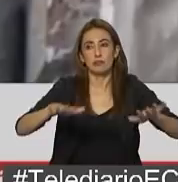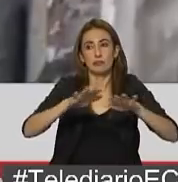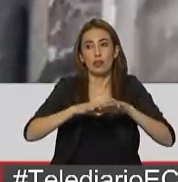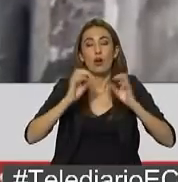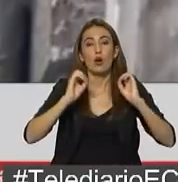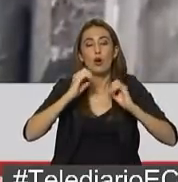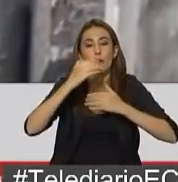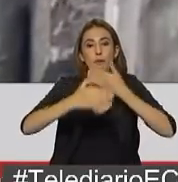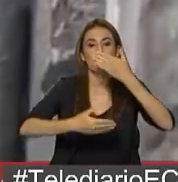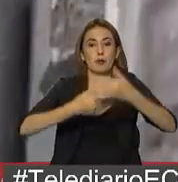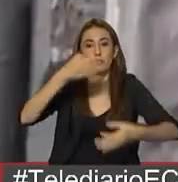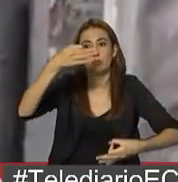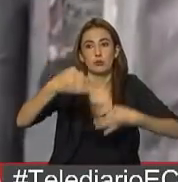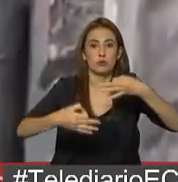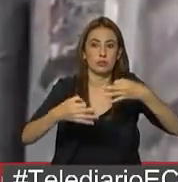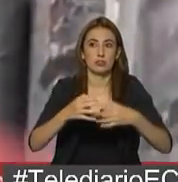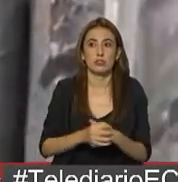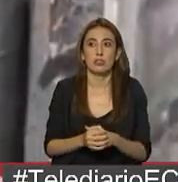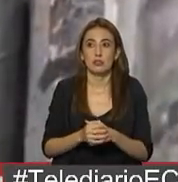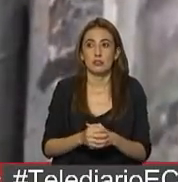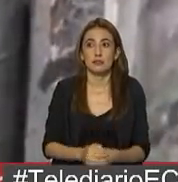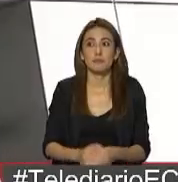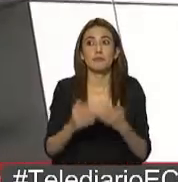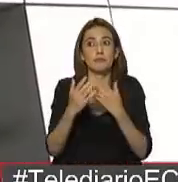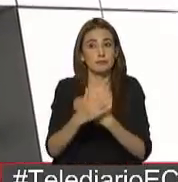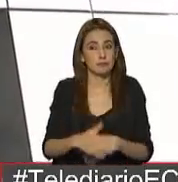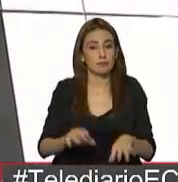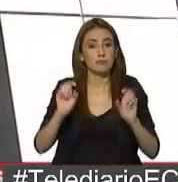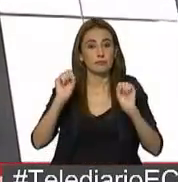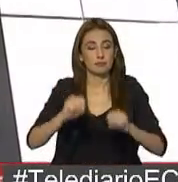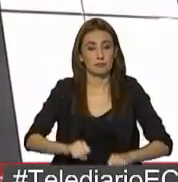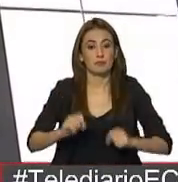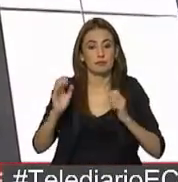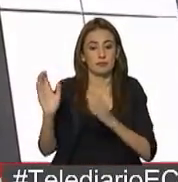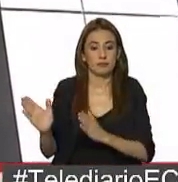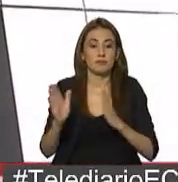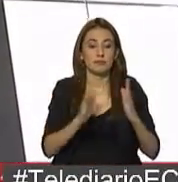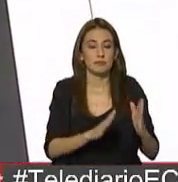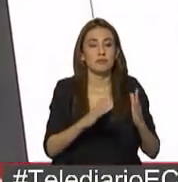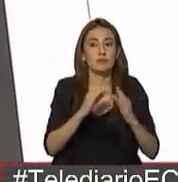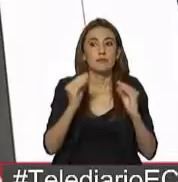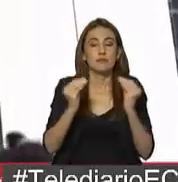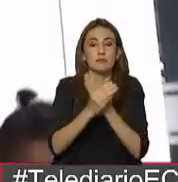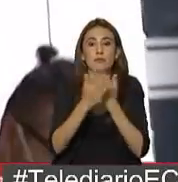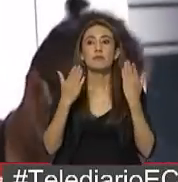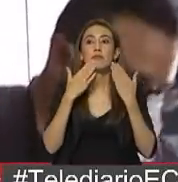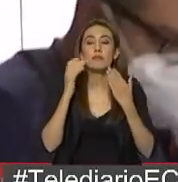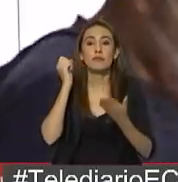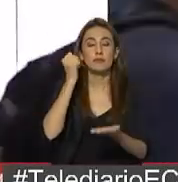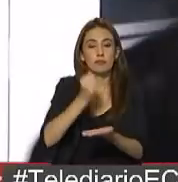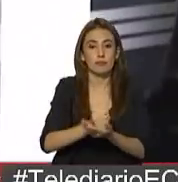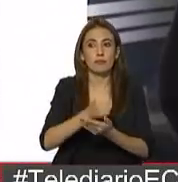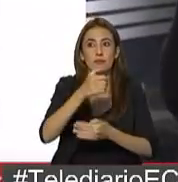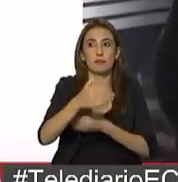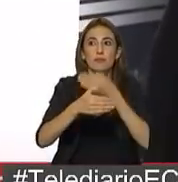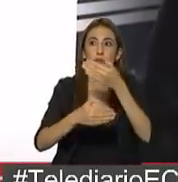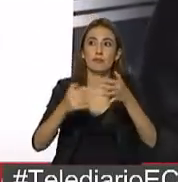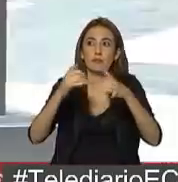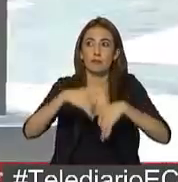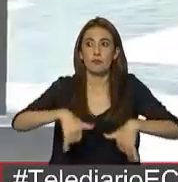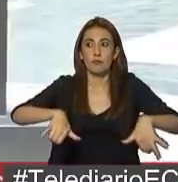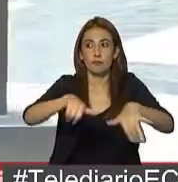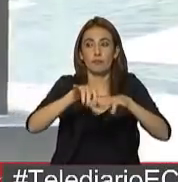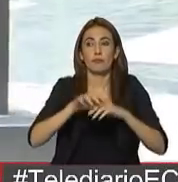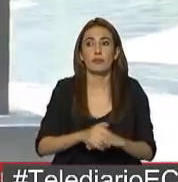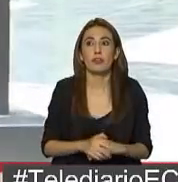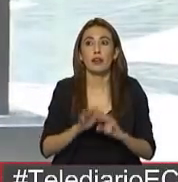Esta herramienta debe ser de mutuo acuerdo, para lo cual las partes acudirán a los centros de mediación registrados en el Consejo de la Judicatura,